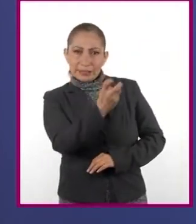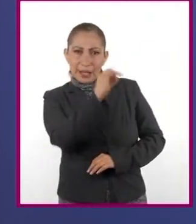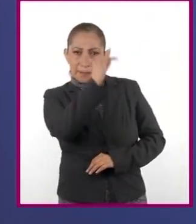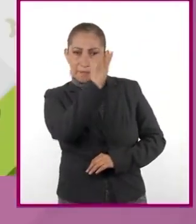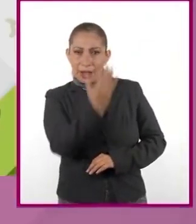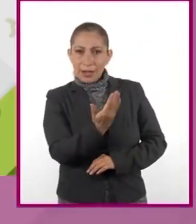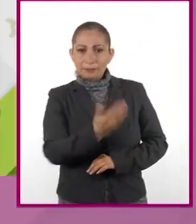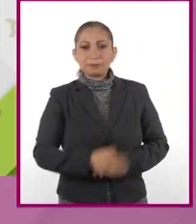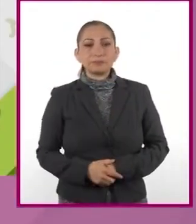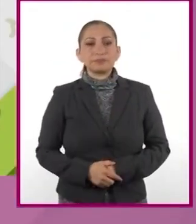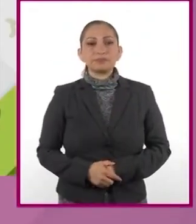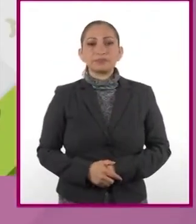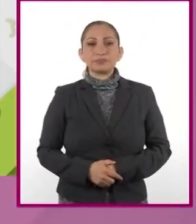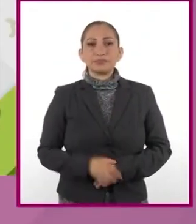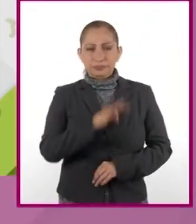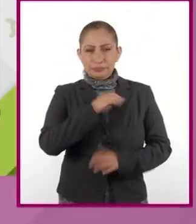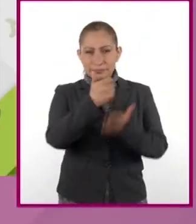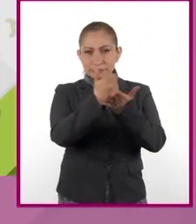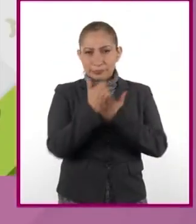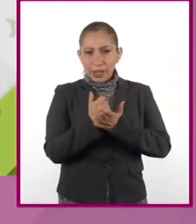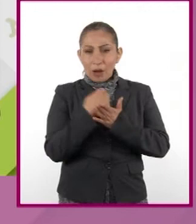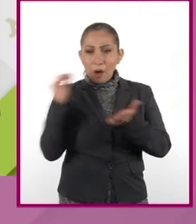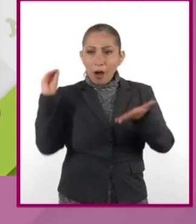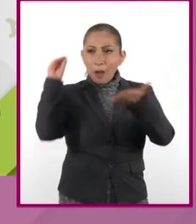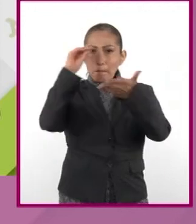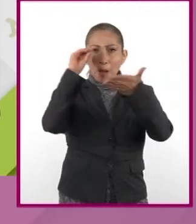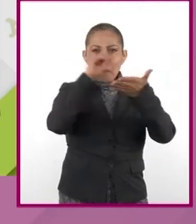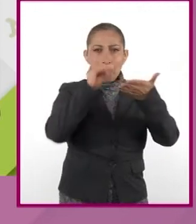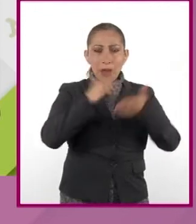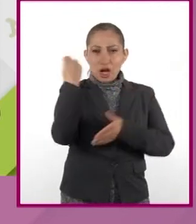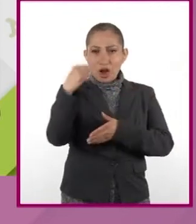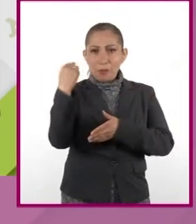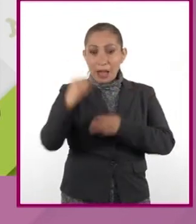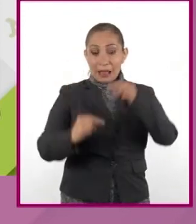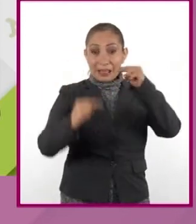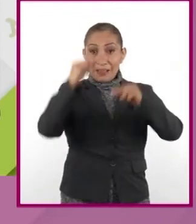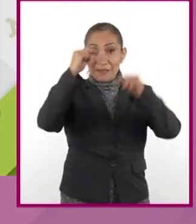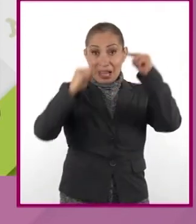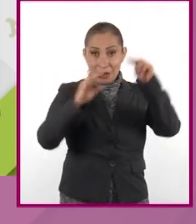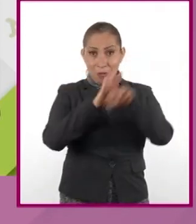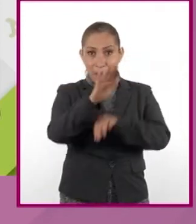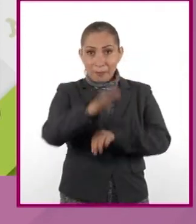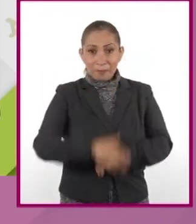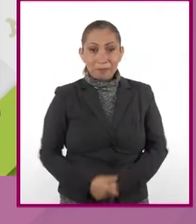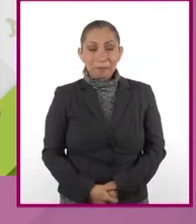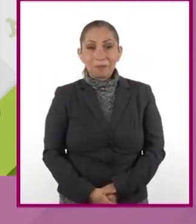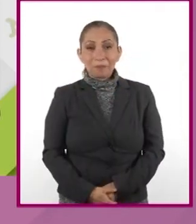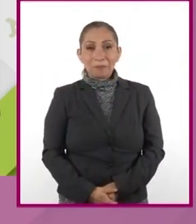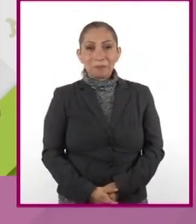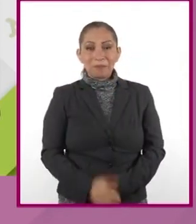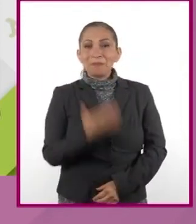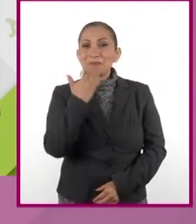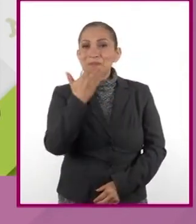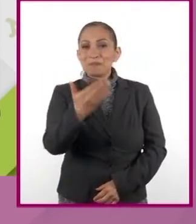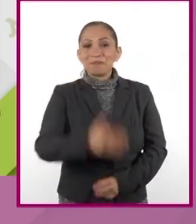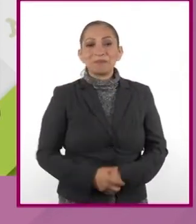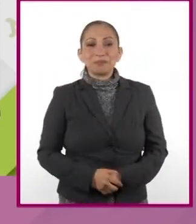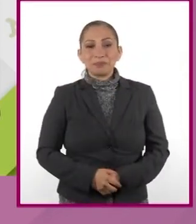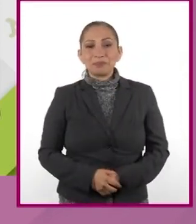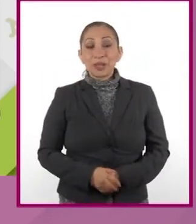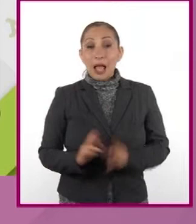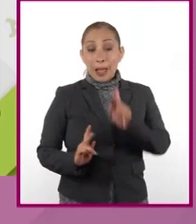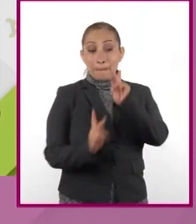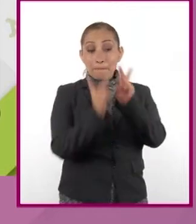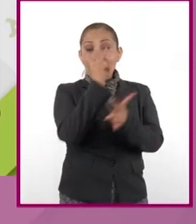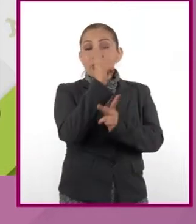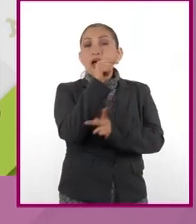imagen. ¿Nos pueden ayudar a complementarla con los nombres de los niveles tróficos? Muy bien, las